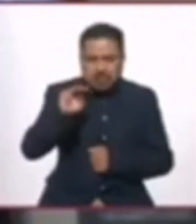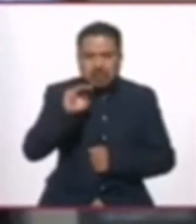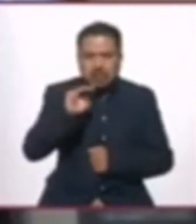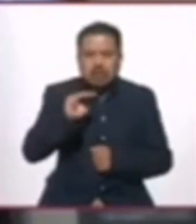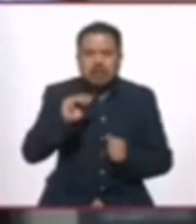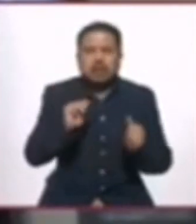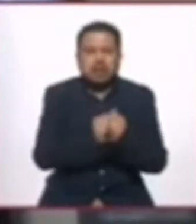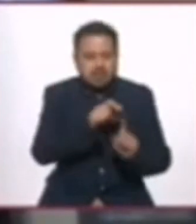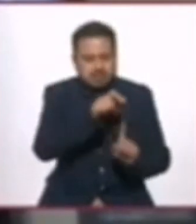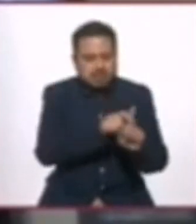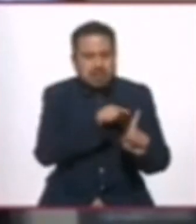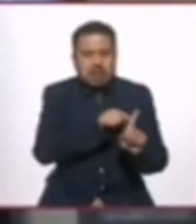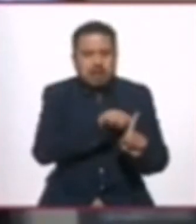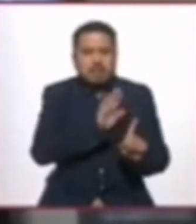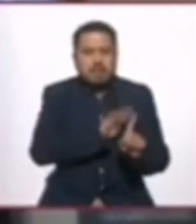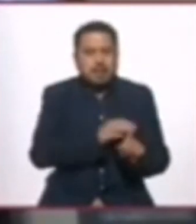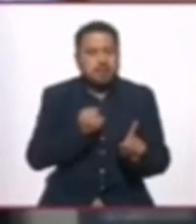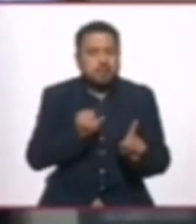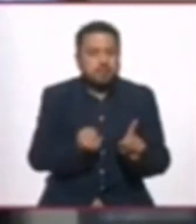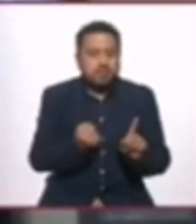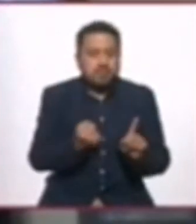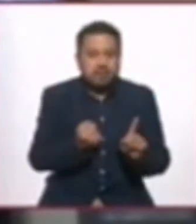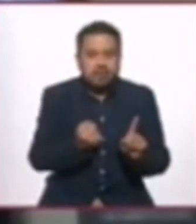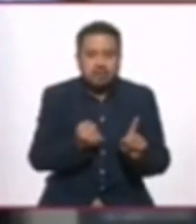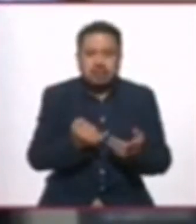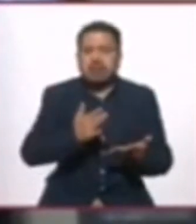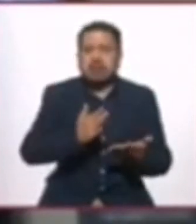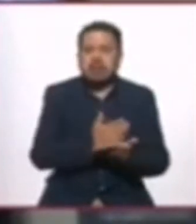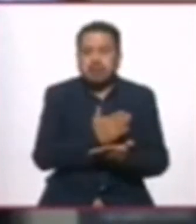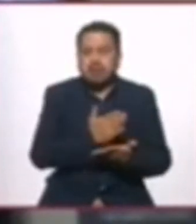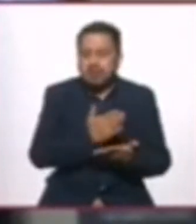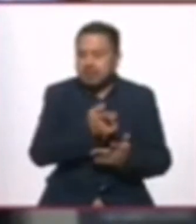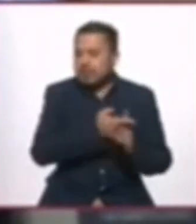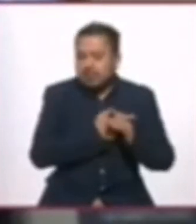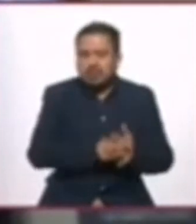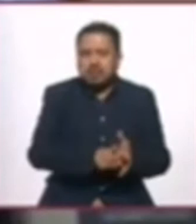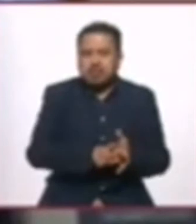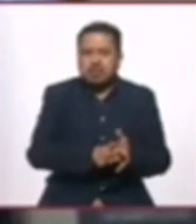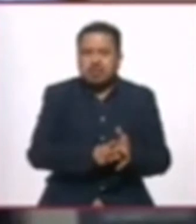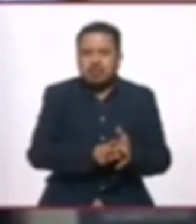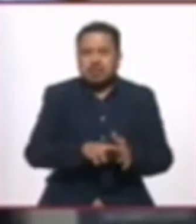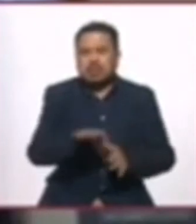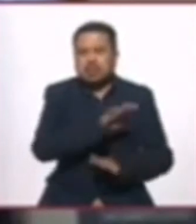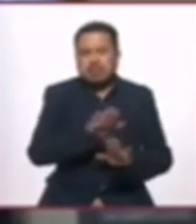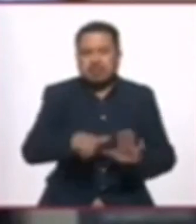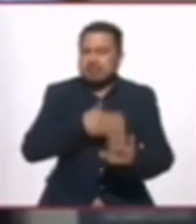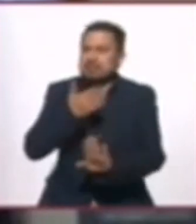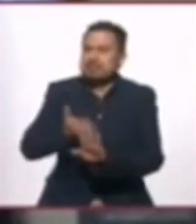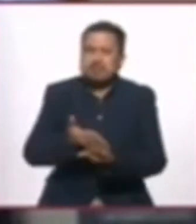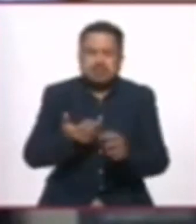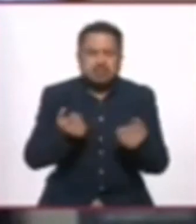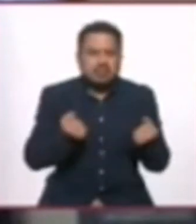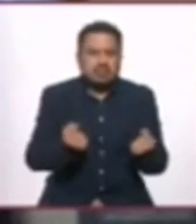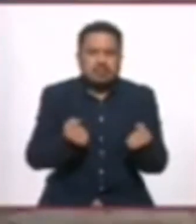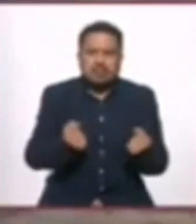Armenia, su postura está más agresiva y empezaron unas agresiones,